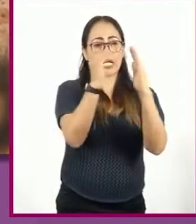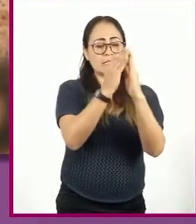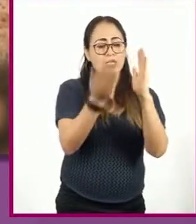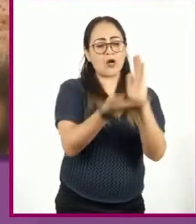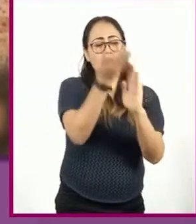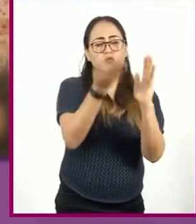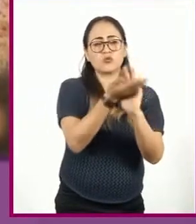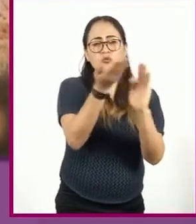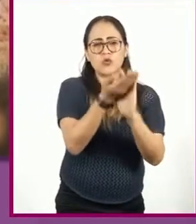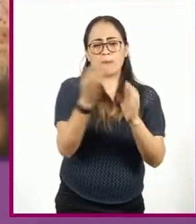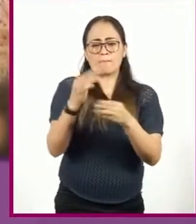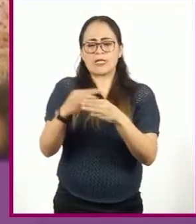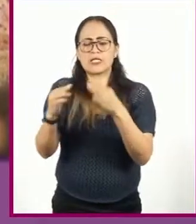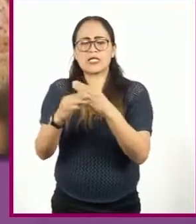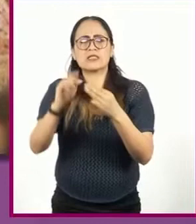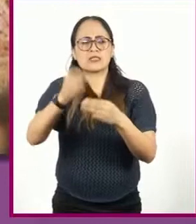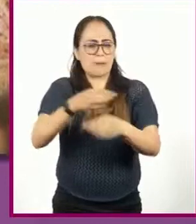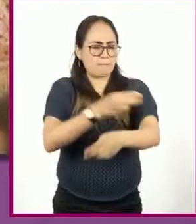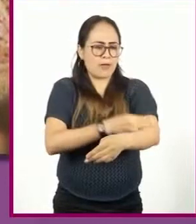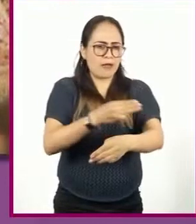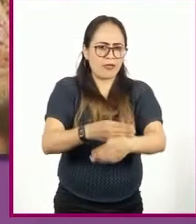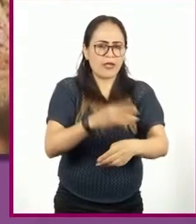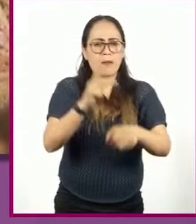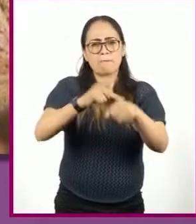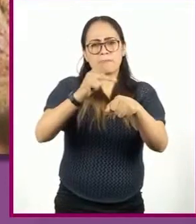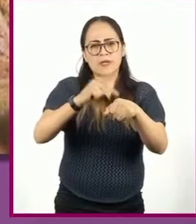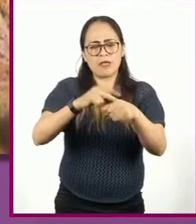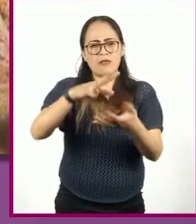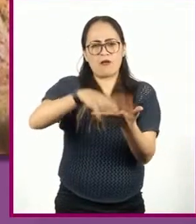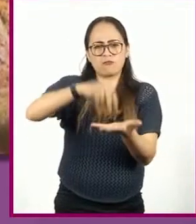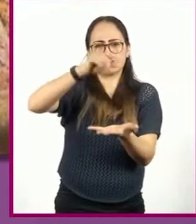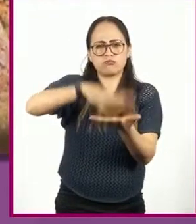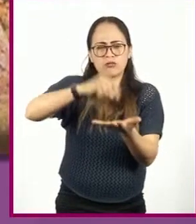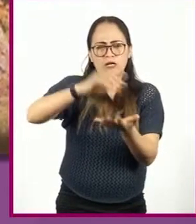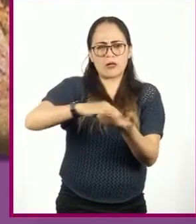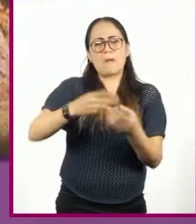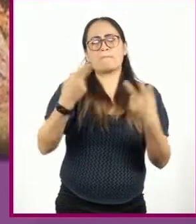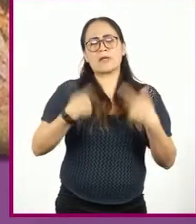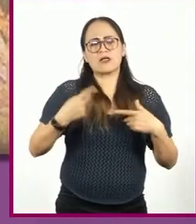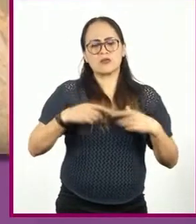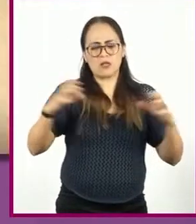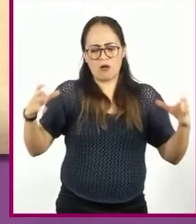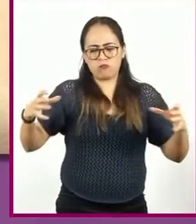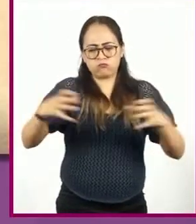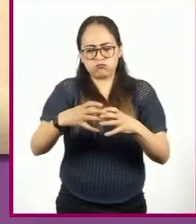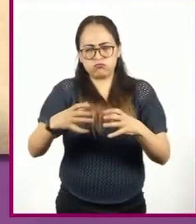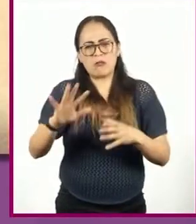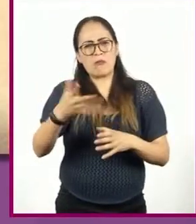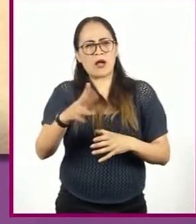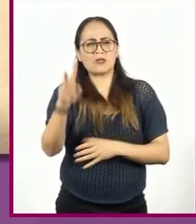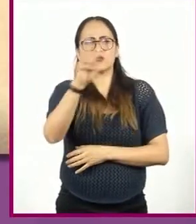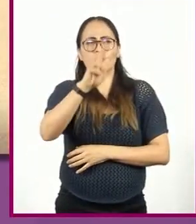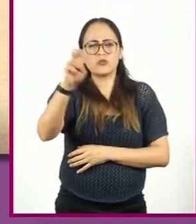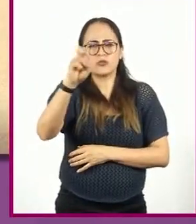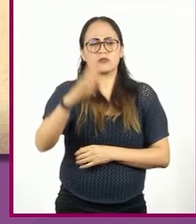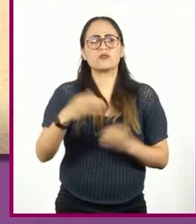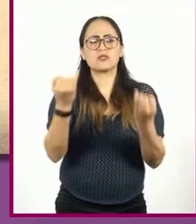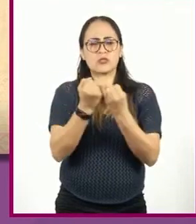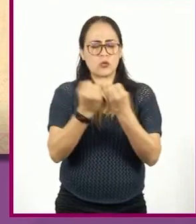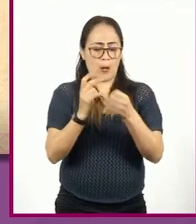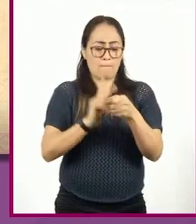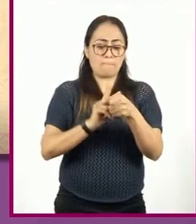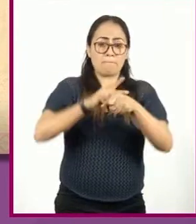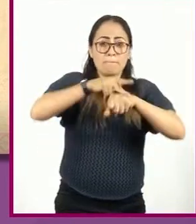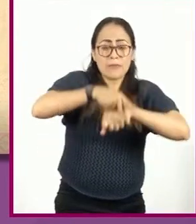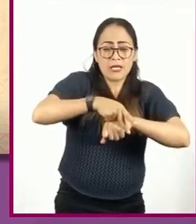como madera, piedras y barro, para comunidades de hasta 200 personas. Además de pieles,